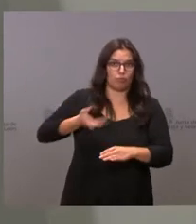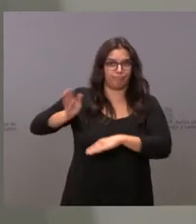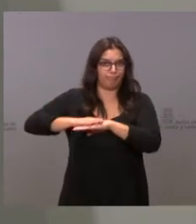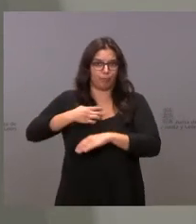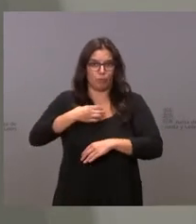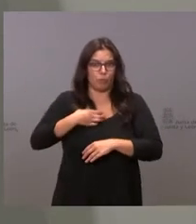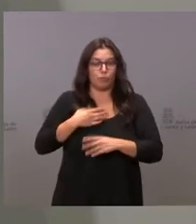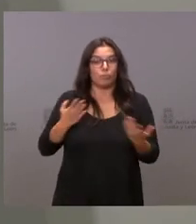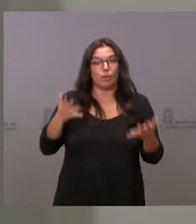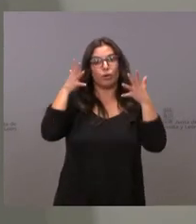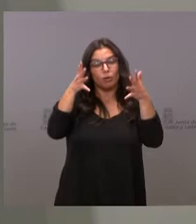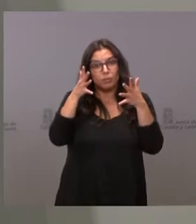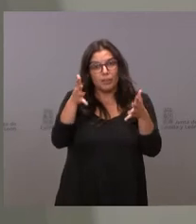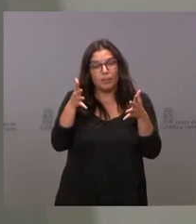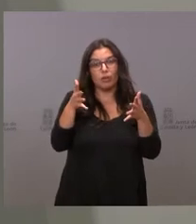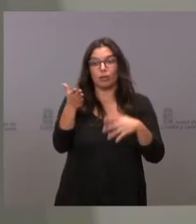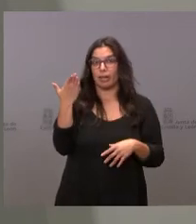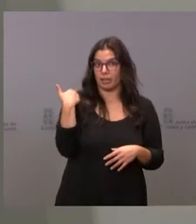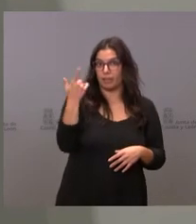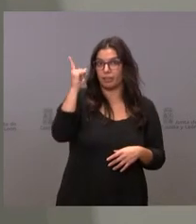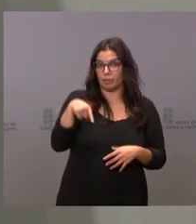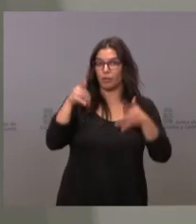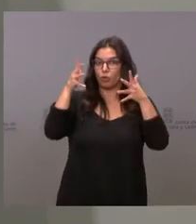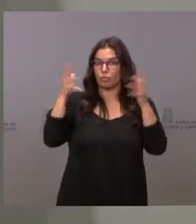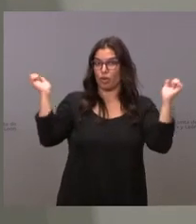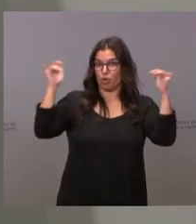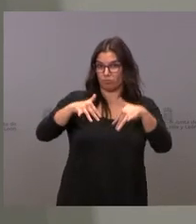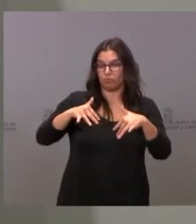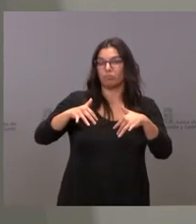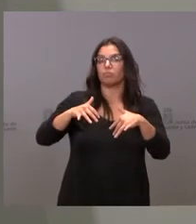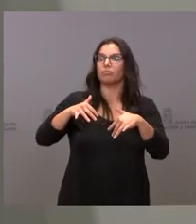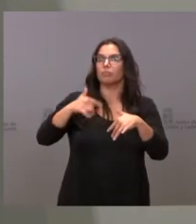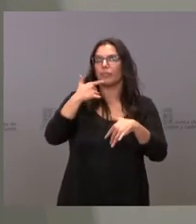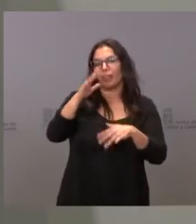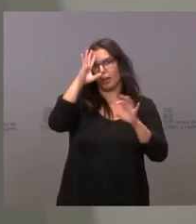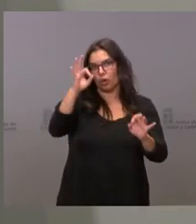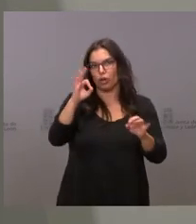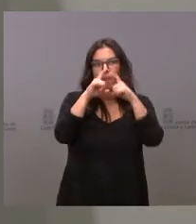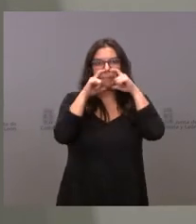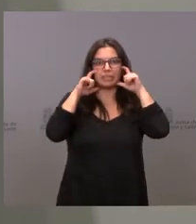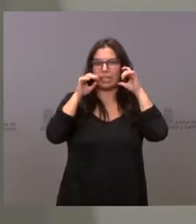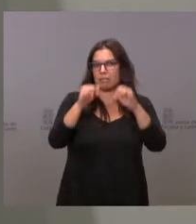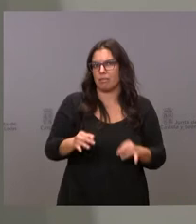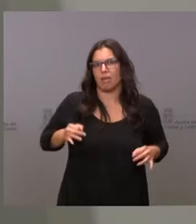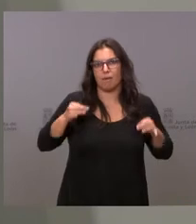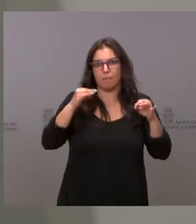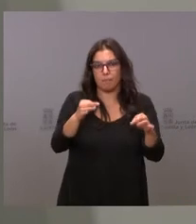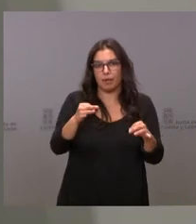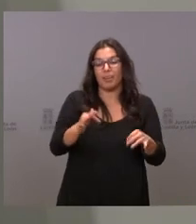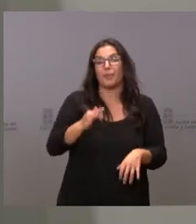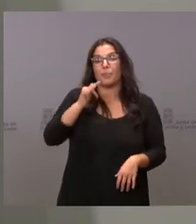Pero la recomendación que salió ayer también del Consejo Interterritorial es, naturalmente, mantener la mascarilla en todo momento y